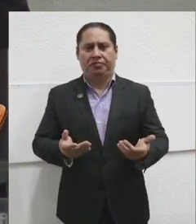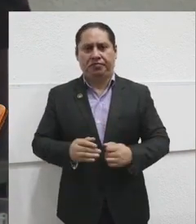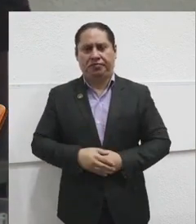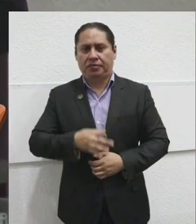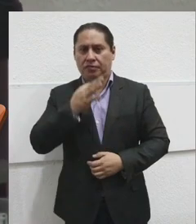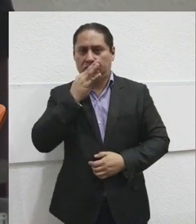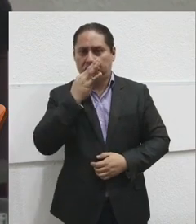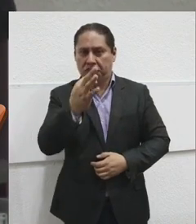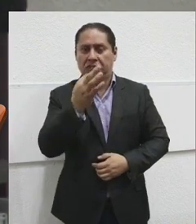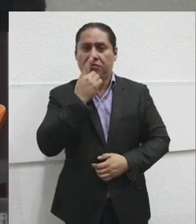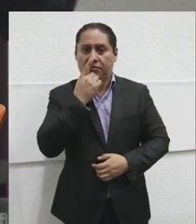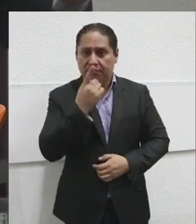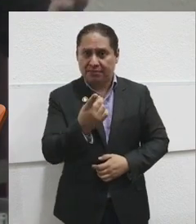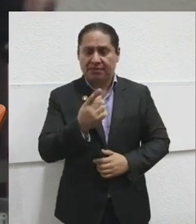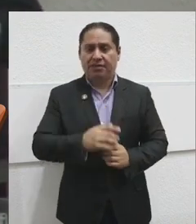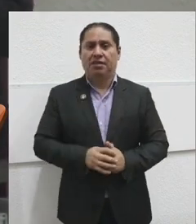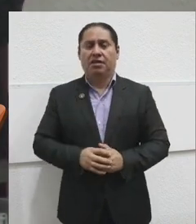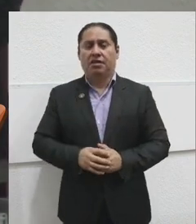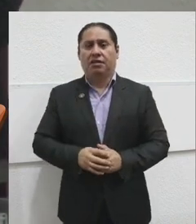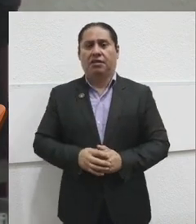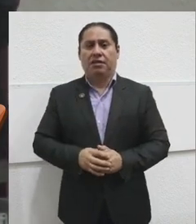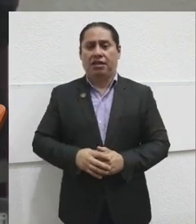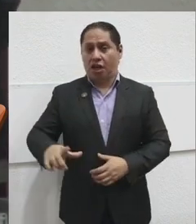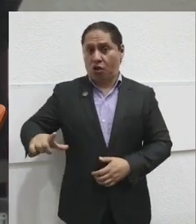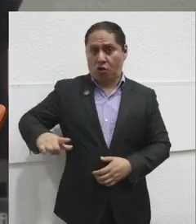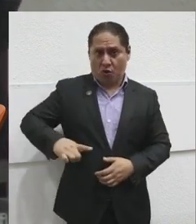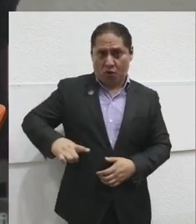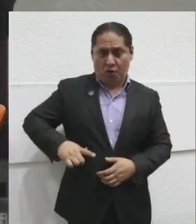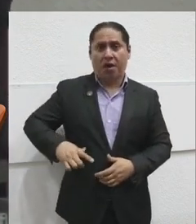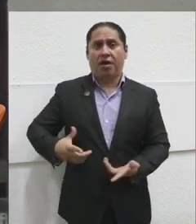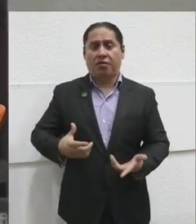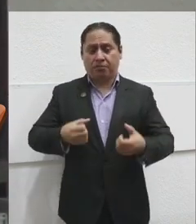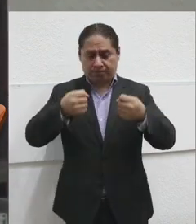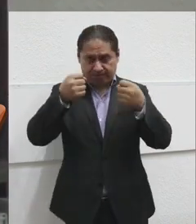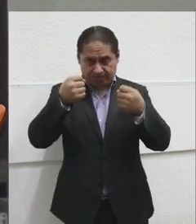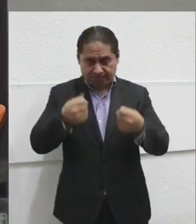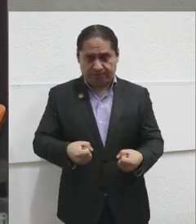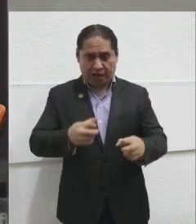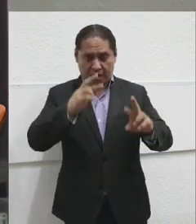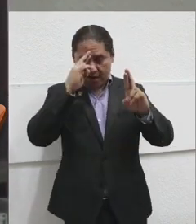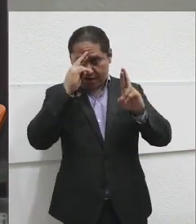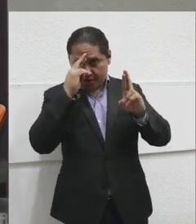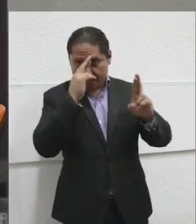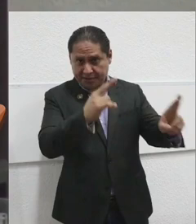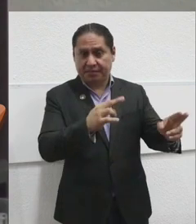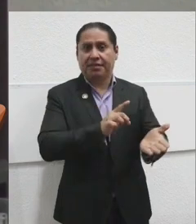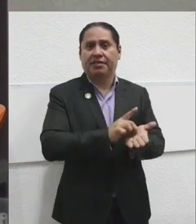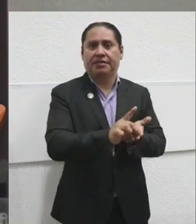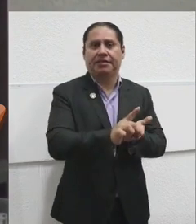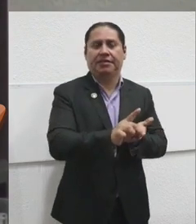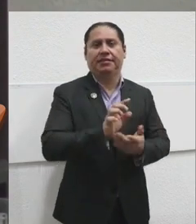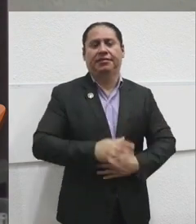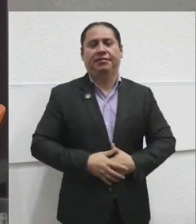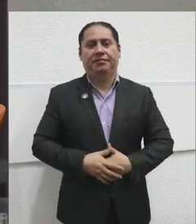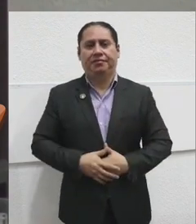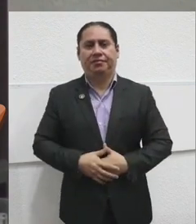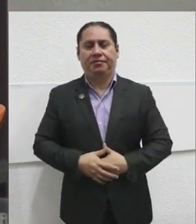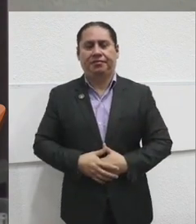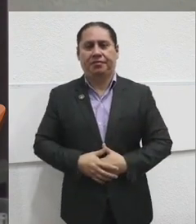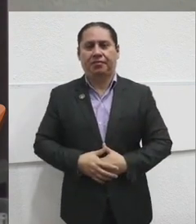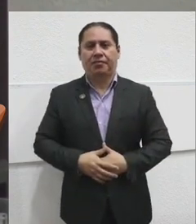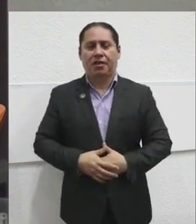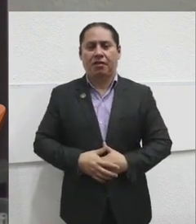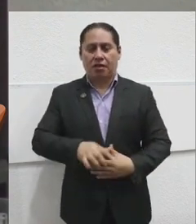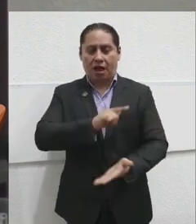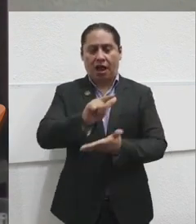menciona que el Estado garantizará el respeto a este derecho. El